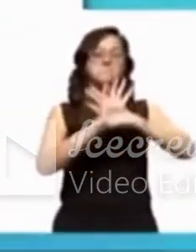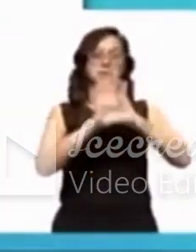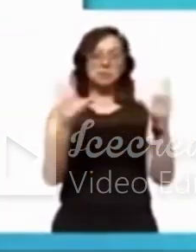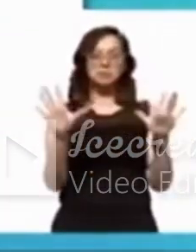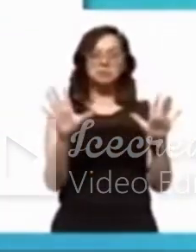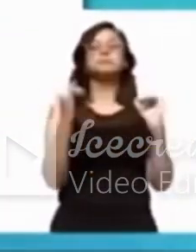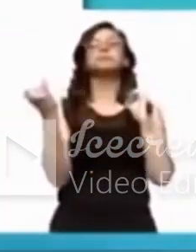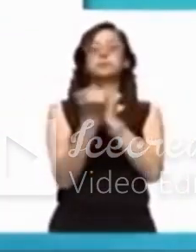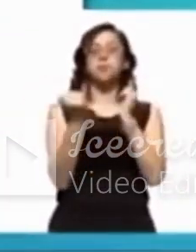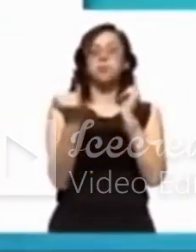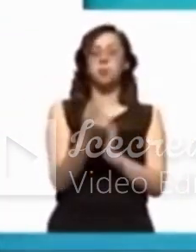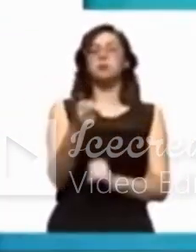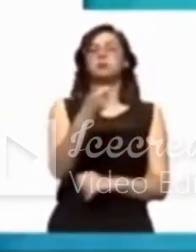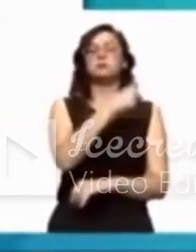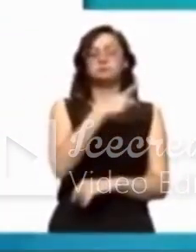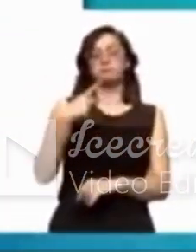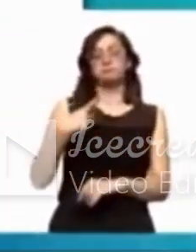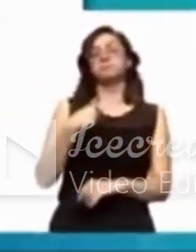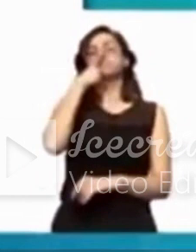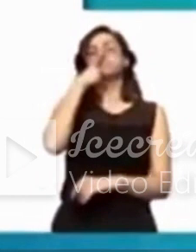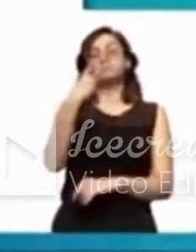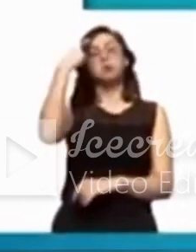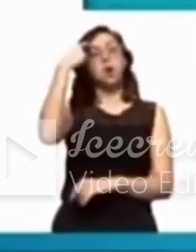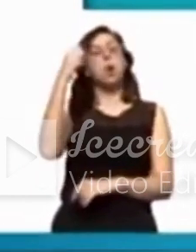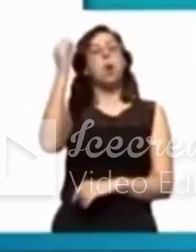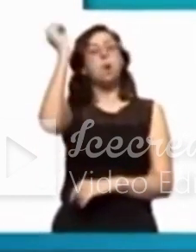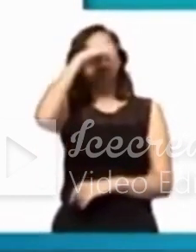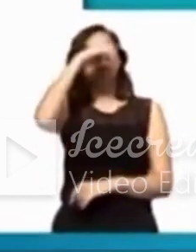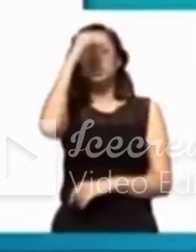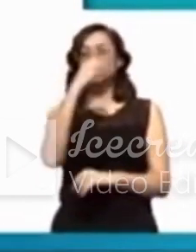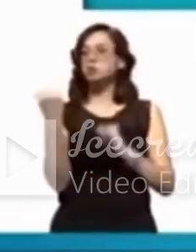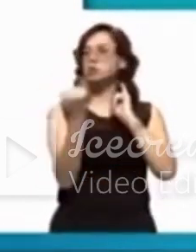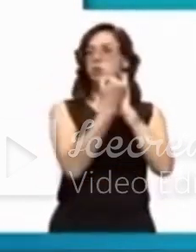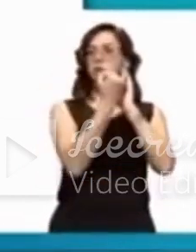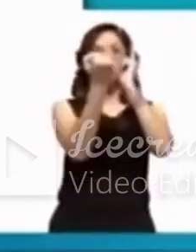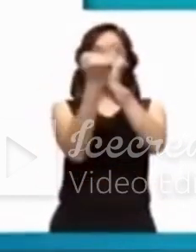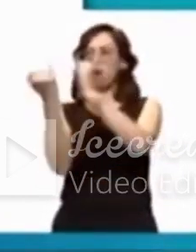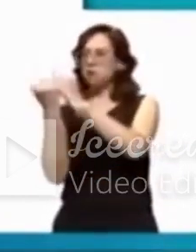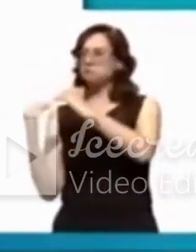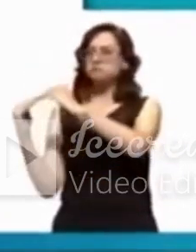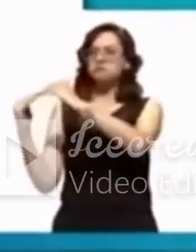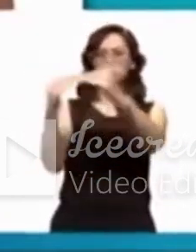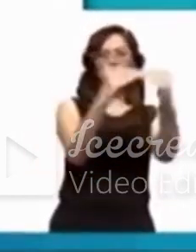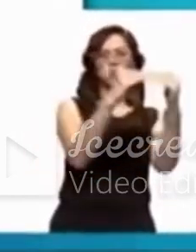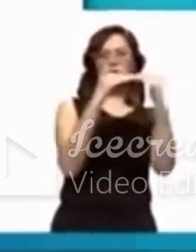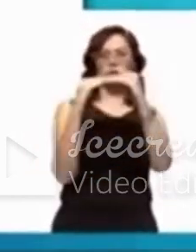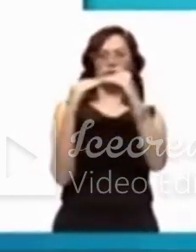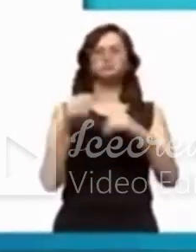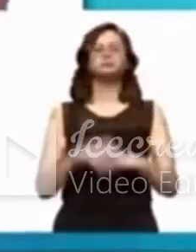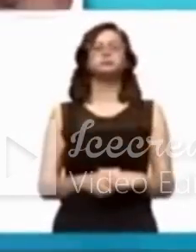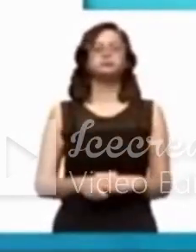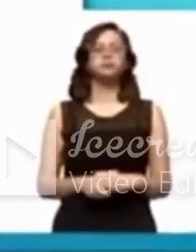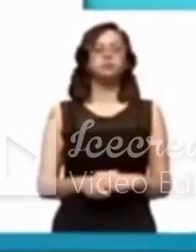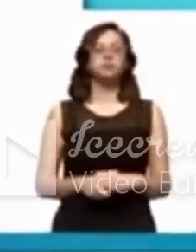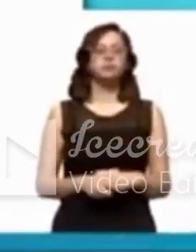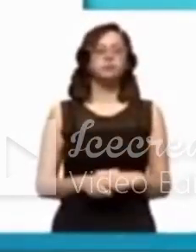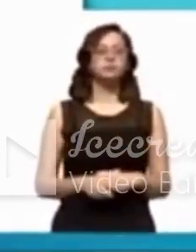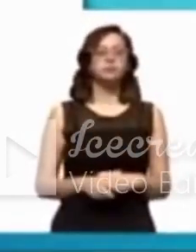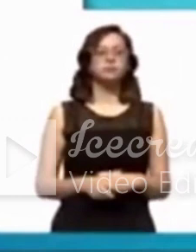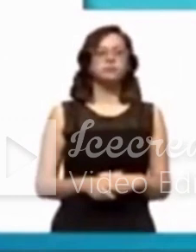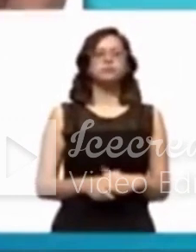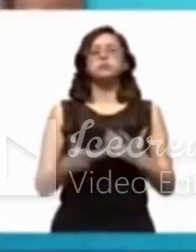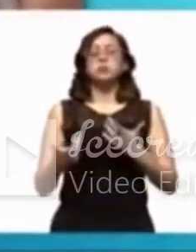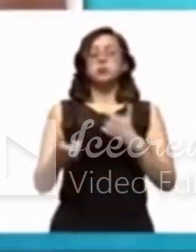debe aclararse que se trata de una opinión tan válida como la de todos los demás. De acuerdo al modo de enfrentar el